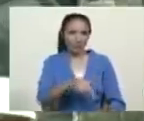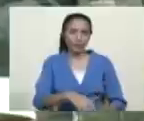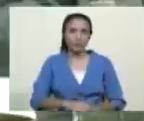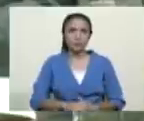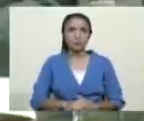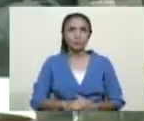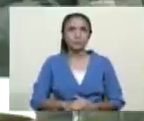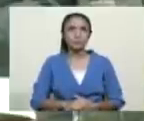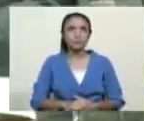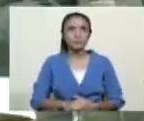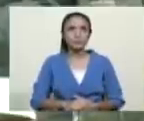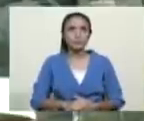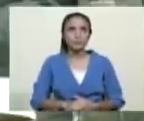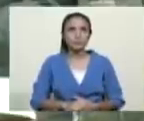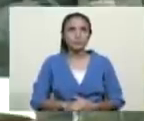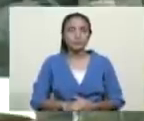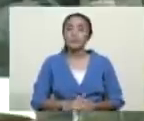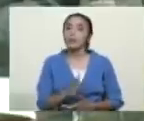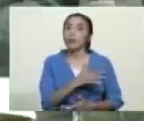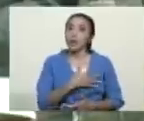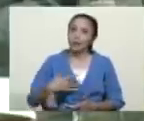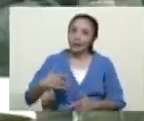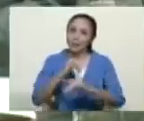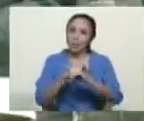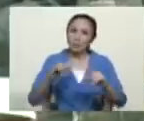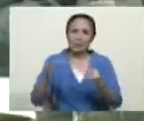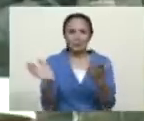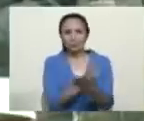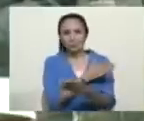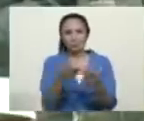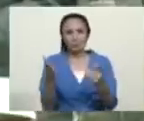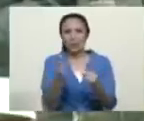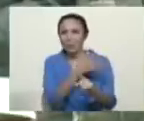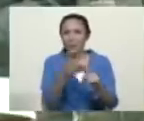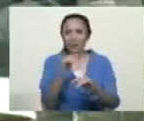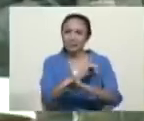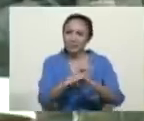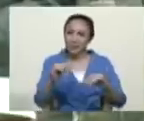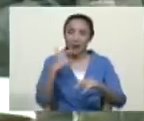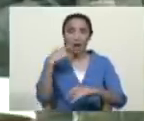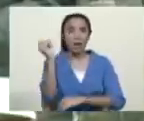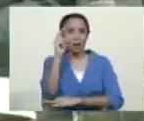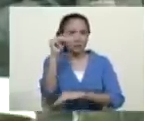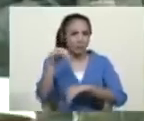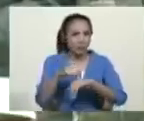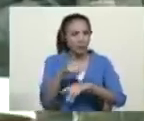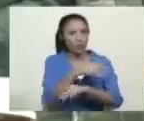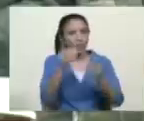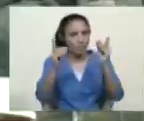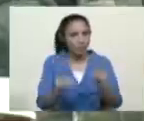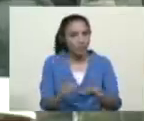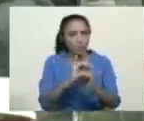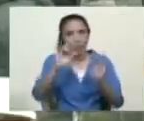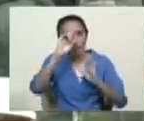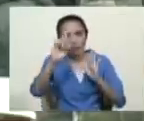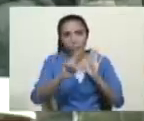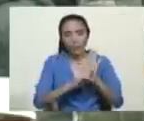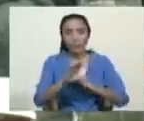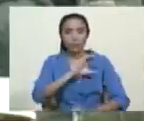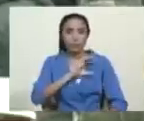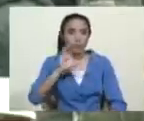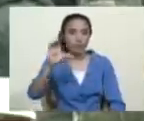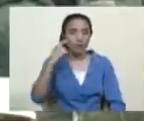política. Queremos que se deje de violar las resoluciones de la Asamblea General, que se respete la soberanía y